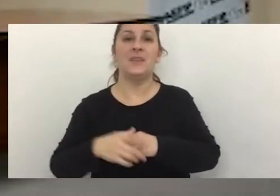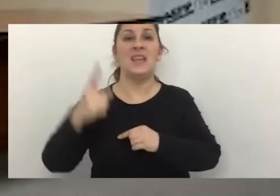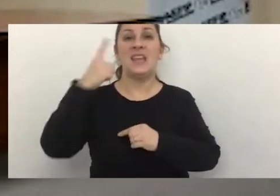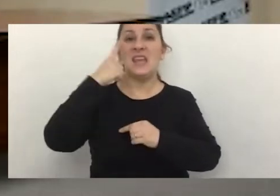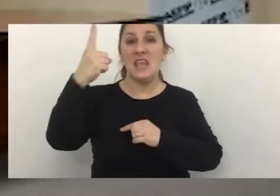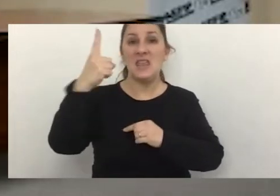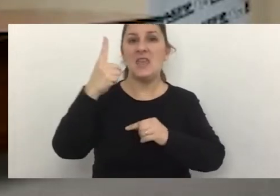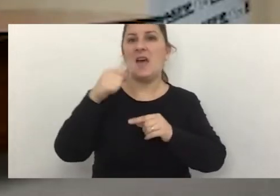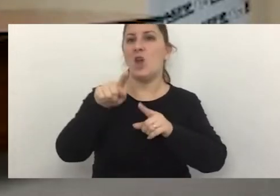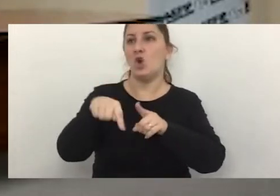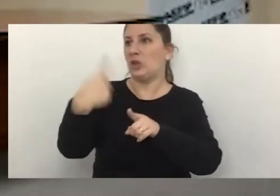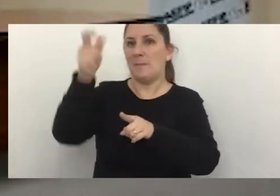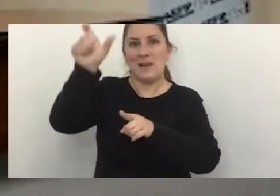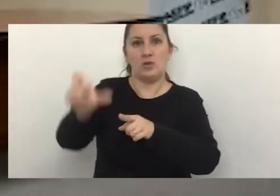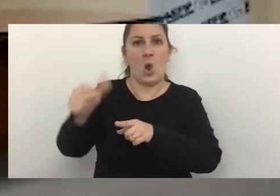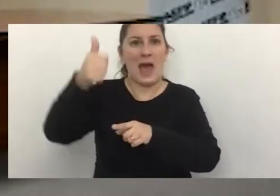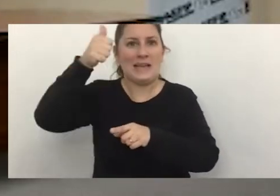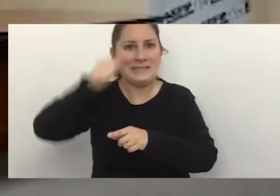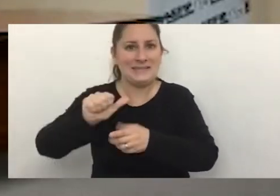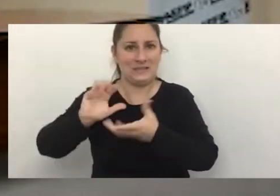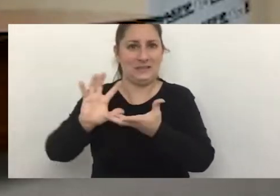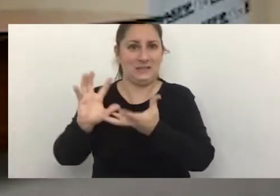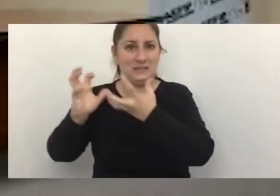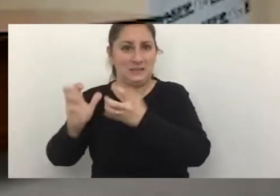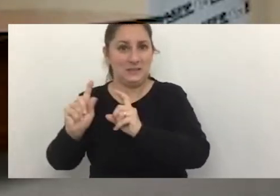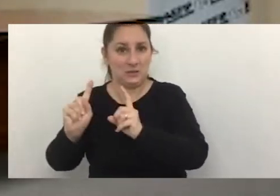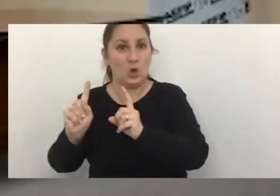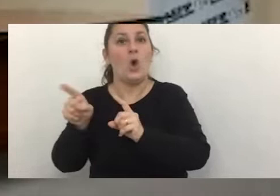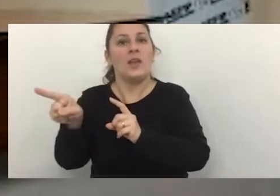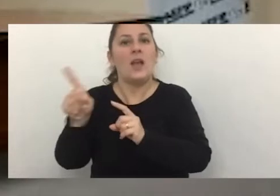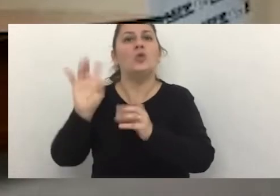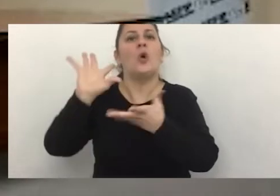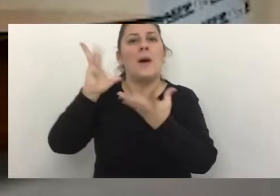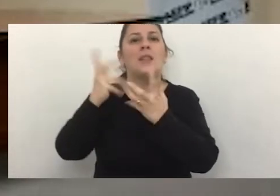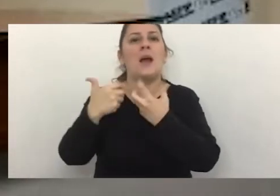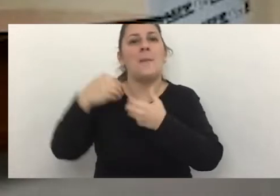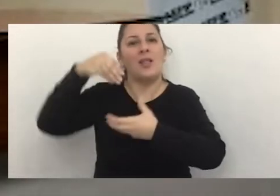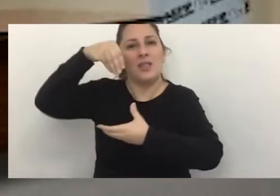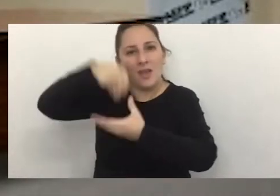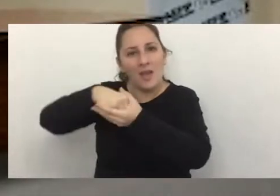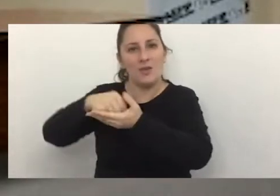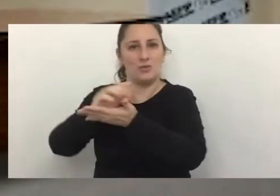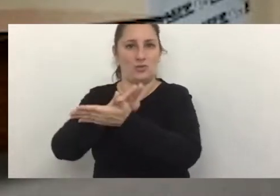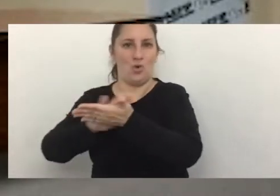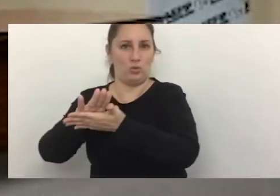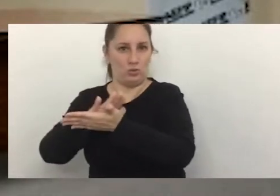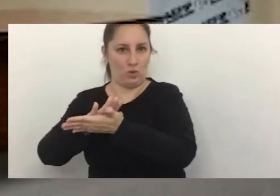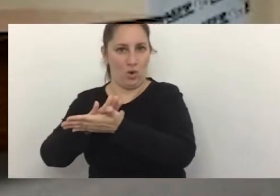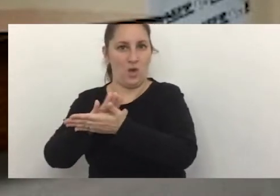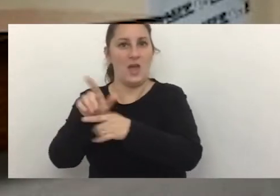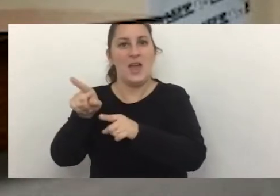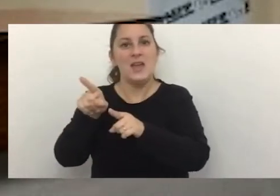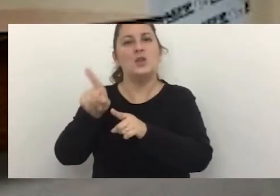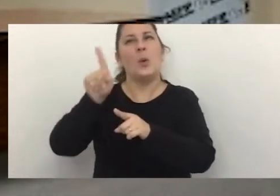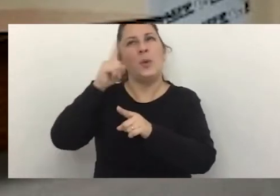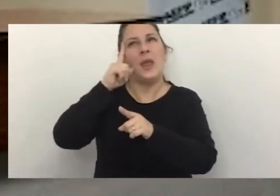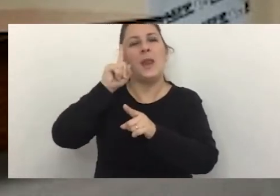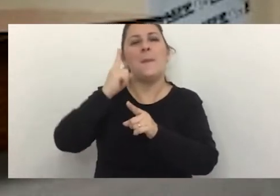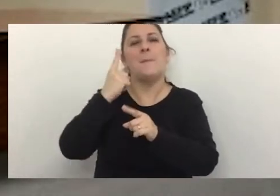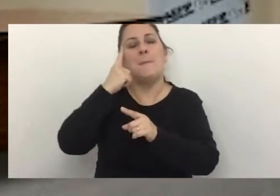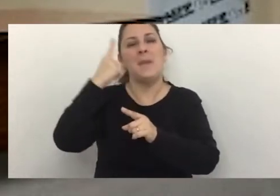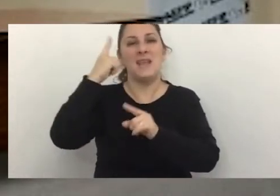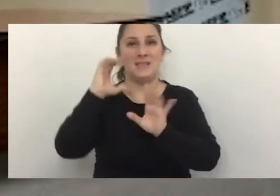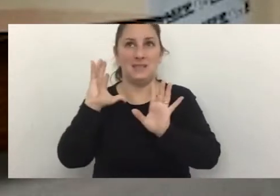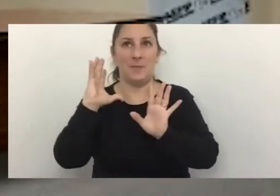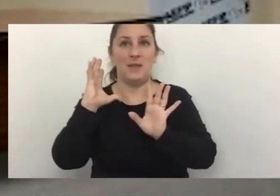otro conlleva la idea de reparación. Es decir, esto surge más del pensamiento civilista que del